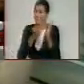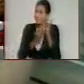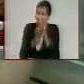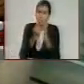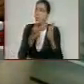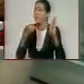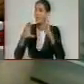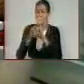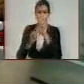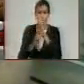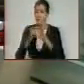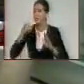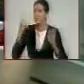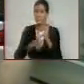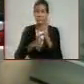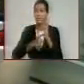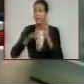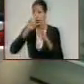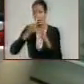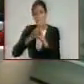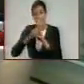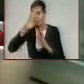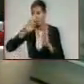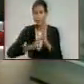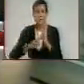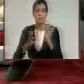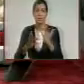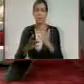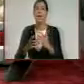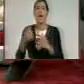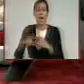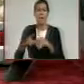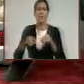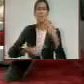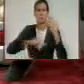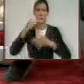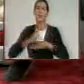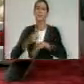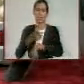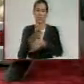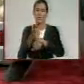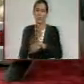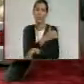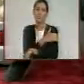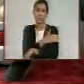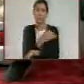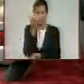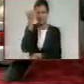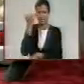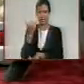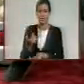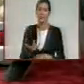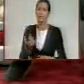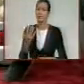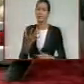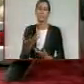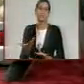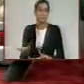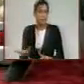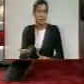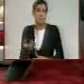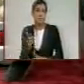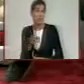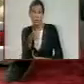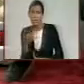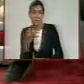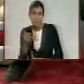las leyes. Ciertamente en el programa de la extrema derecha, y eso tiene que ser así, si no fuera así sería